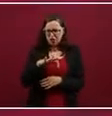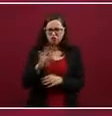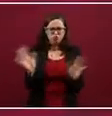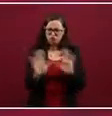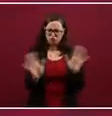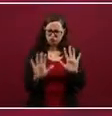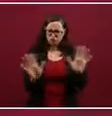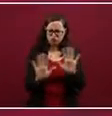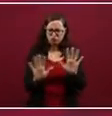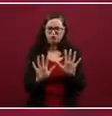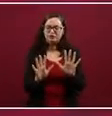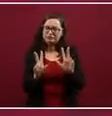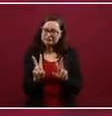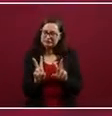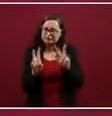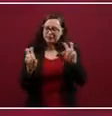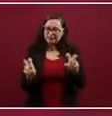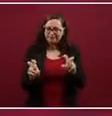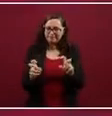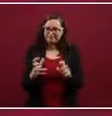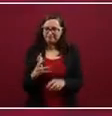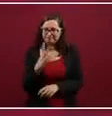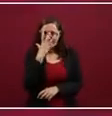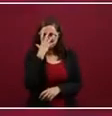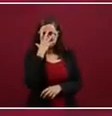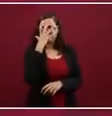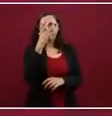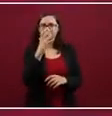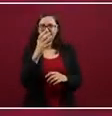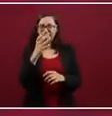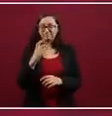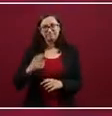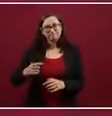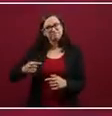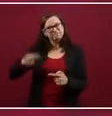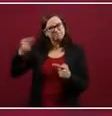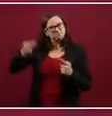cosa así, sino muy dura en el sentido de que el tono era casi de ultimátum.